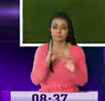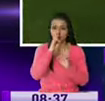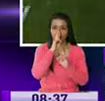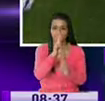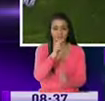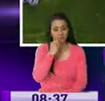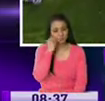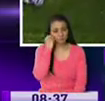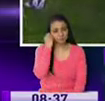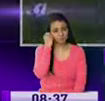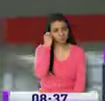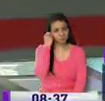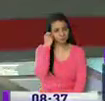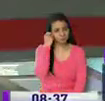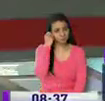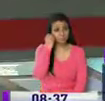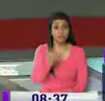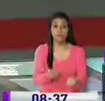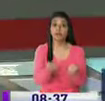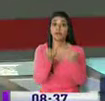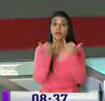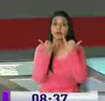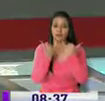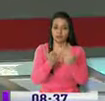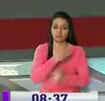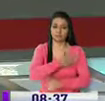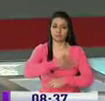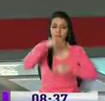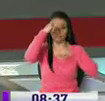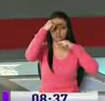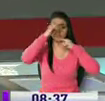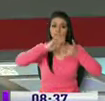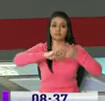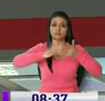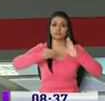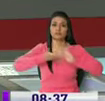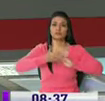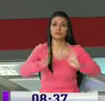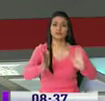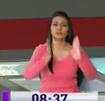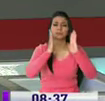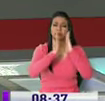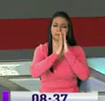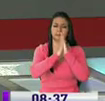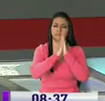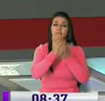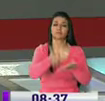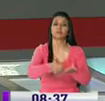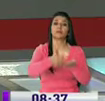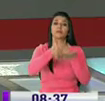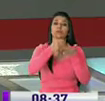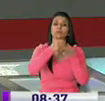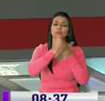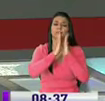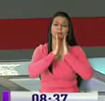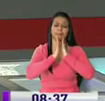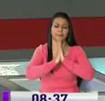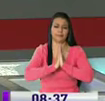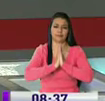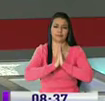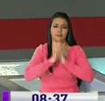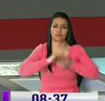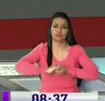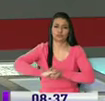ver, vecinos, yo quiero que por favor en este punto de nuestro noticiero de la comunidad echemos una mano, una ayuda solidaria.